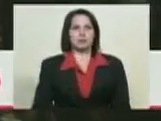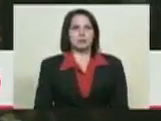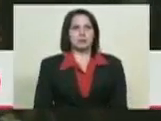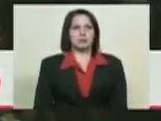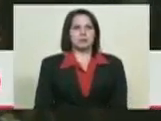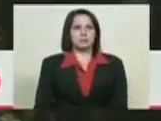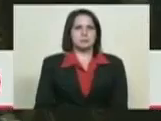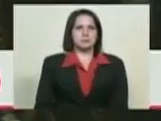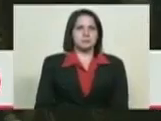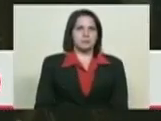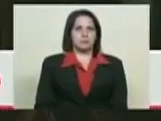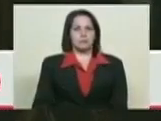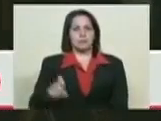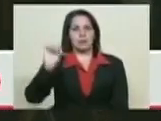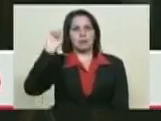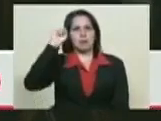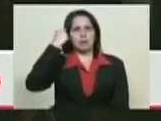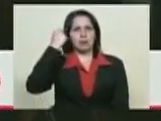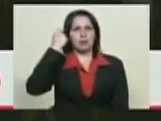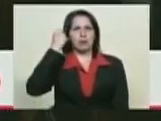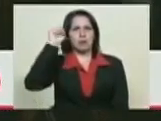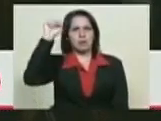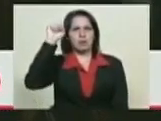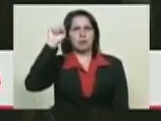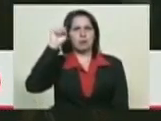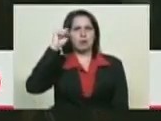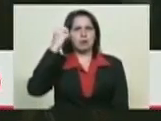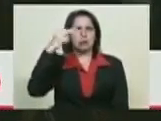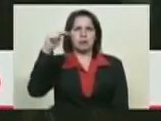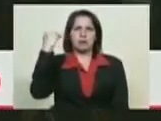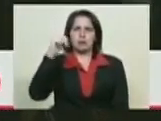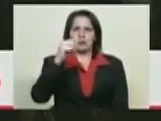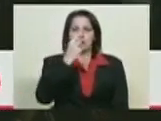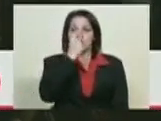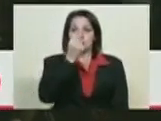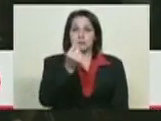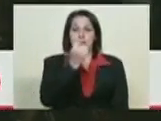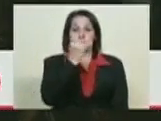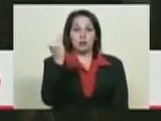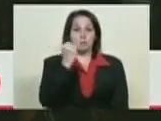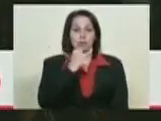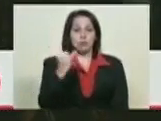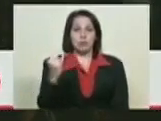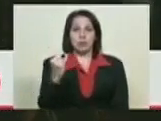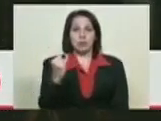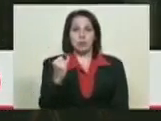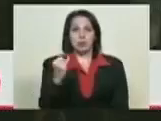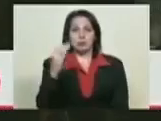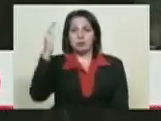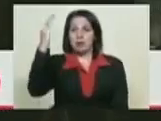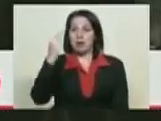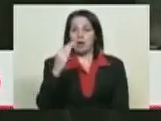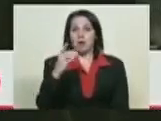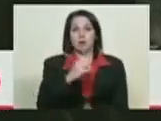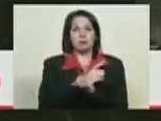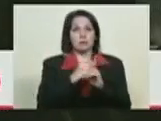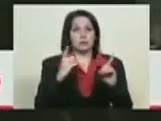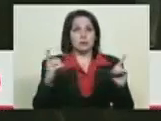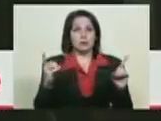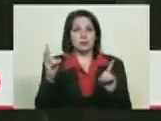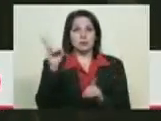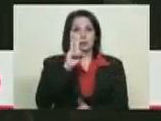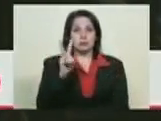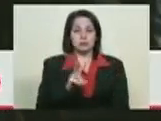y los héroes nacionales. Ezequiel Zamora trajo a Venezuela la democracia